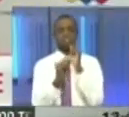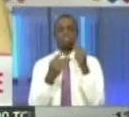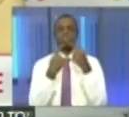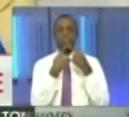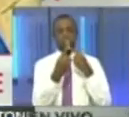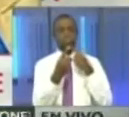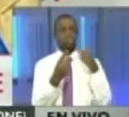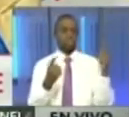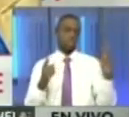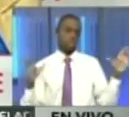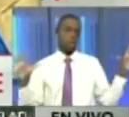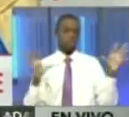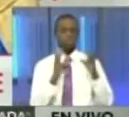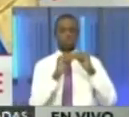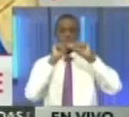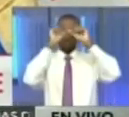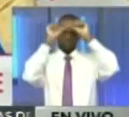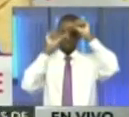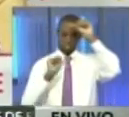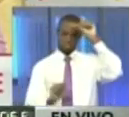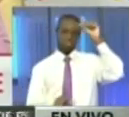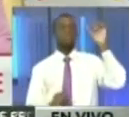esta exposición.